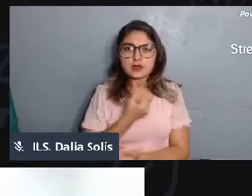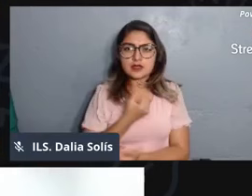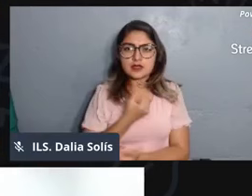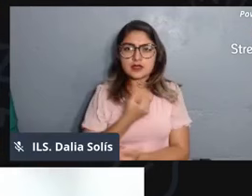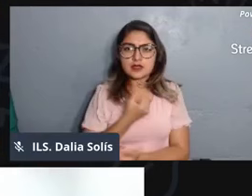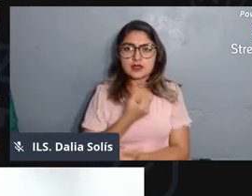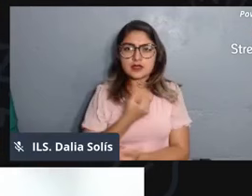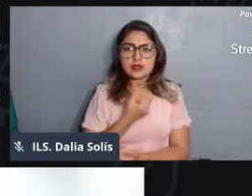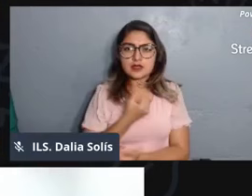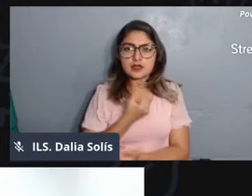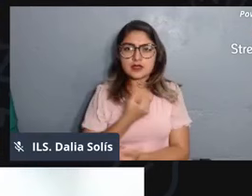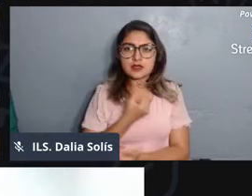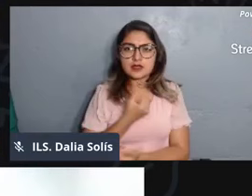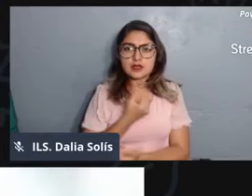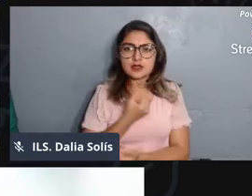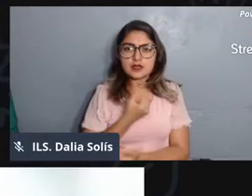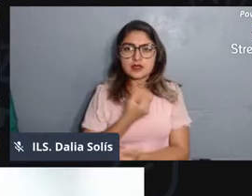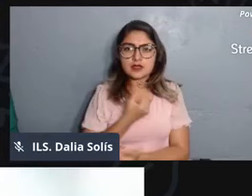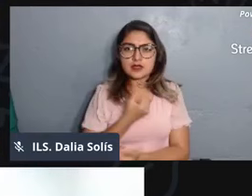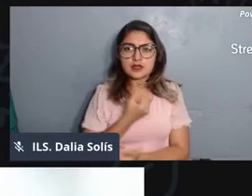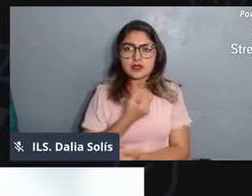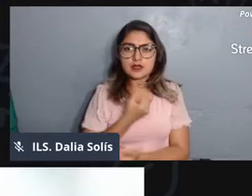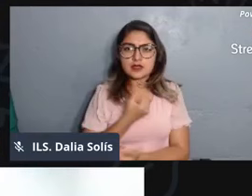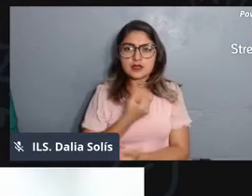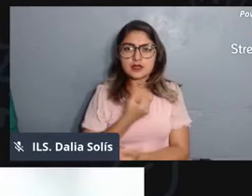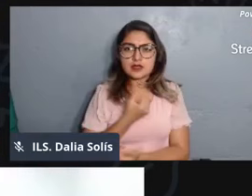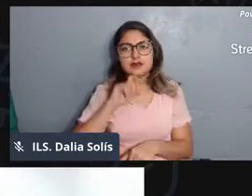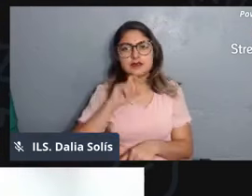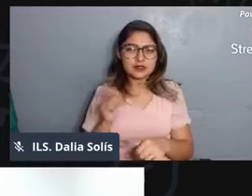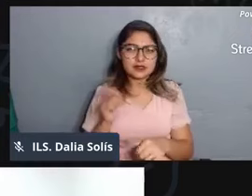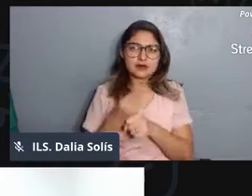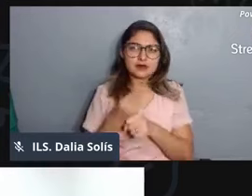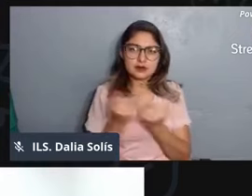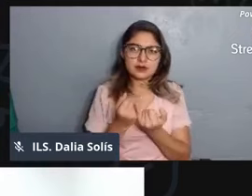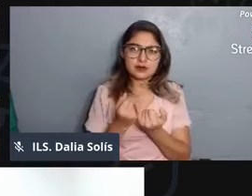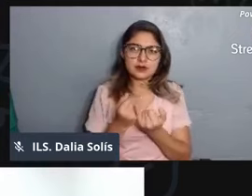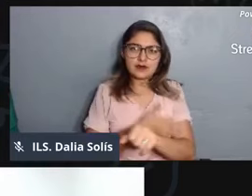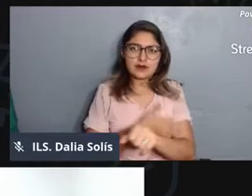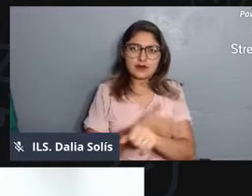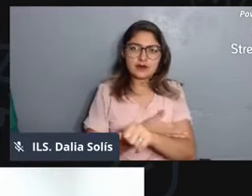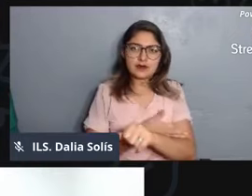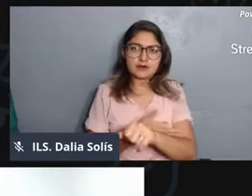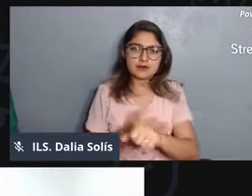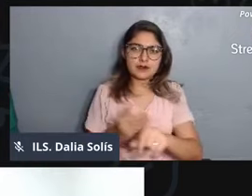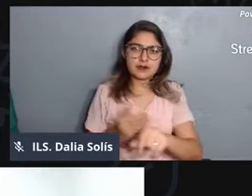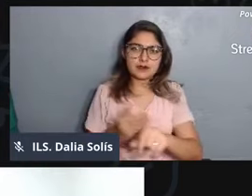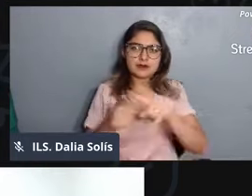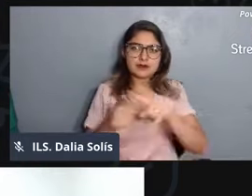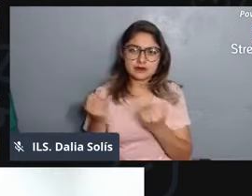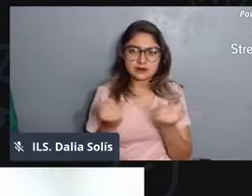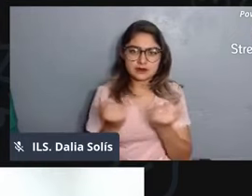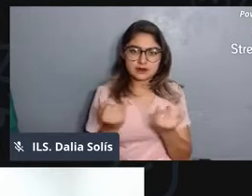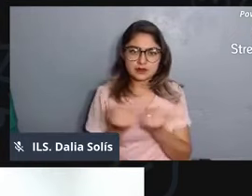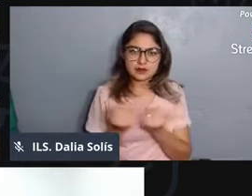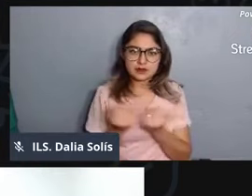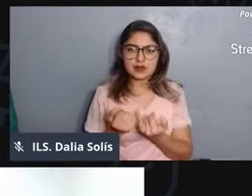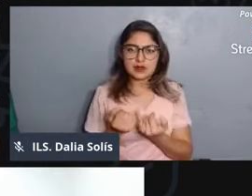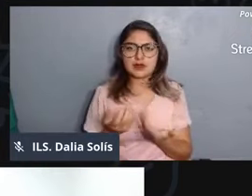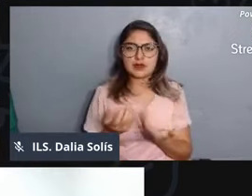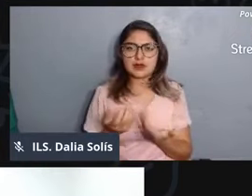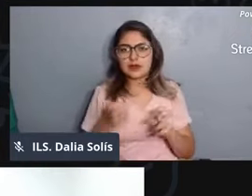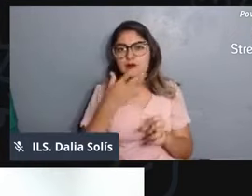diversas, prevención de abuso infantil, homoparentalidad, niñez con comportamiento de género variante. Y bueno, así me puedo